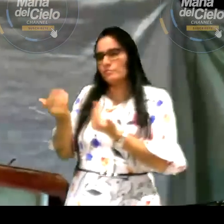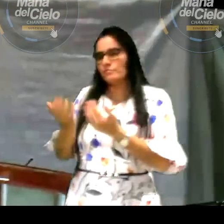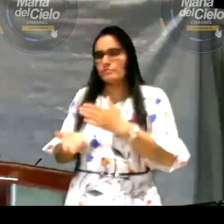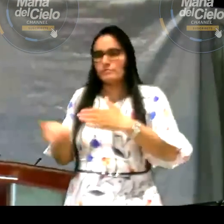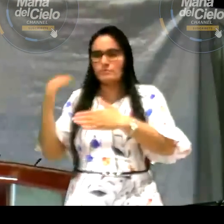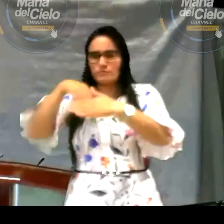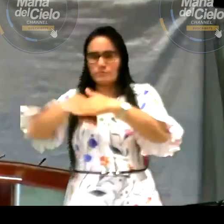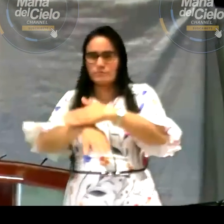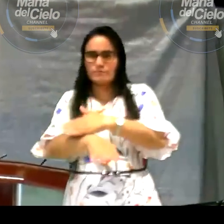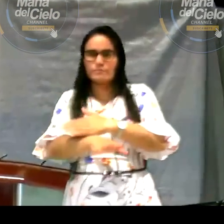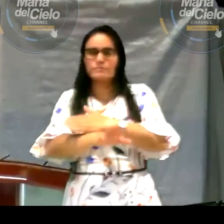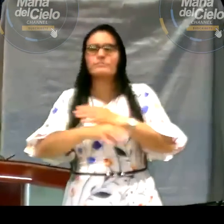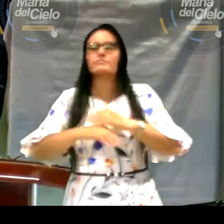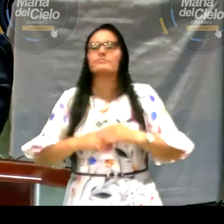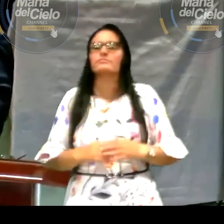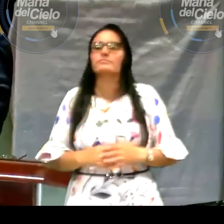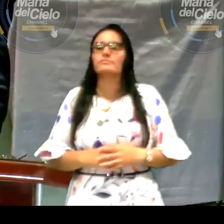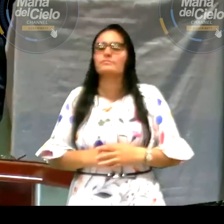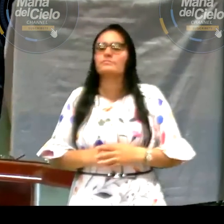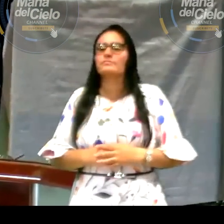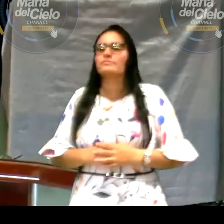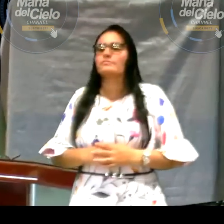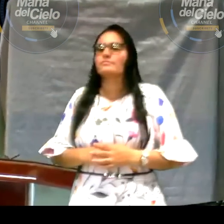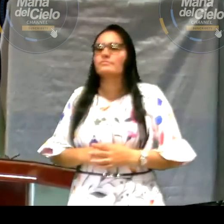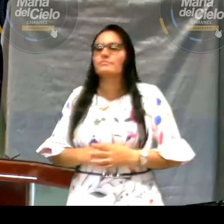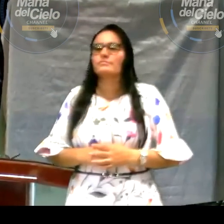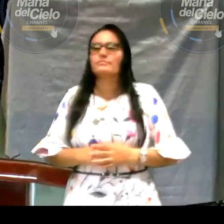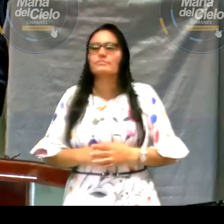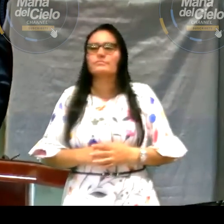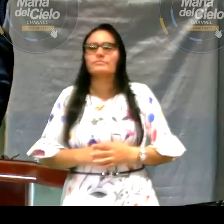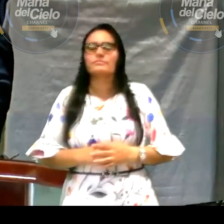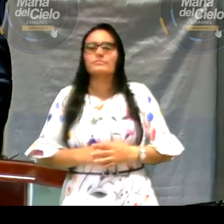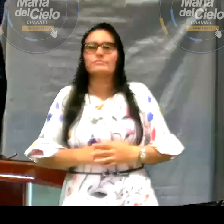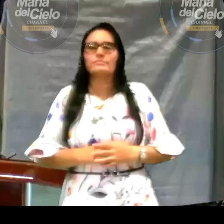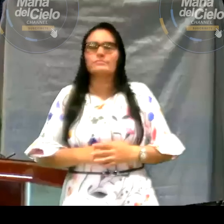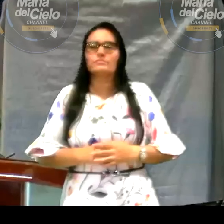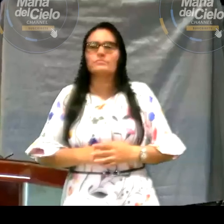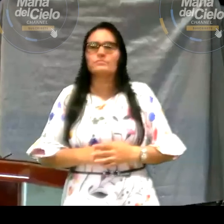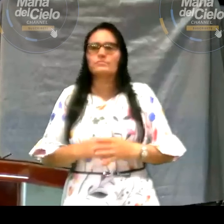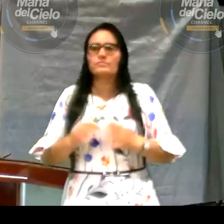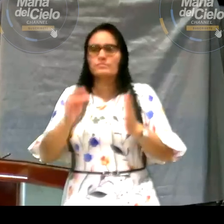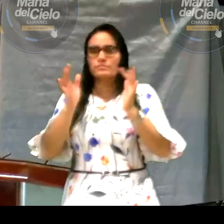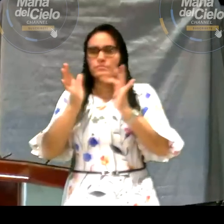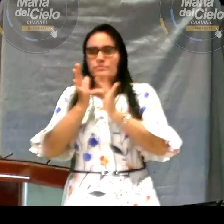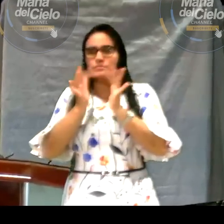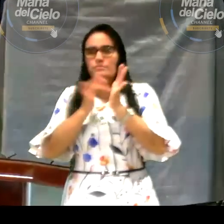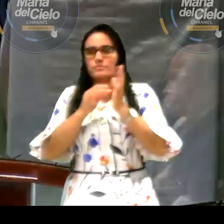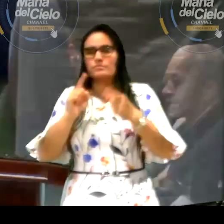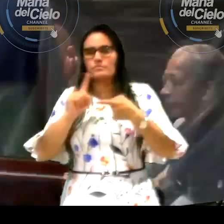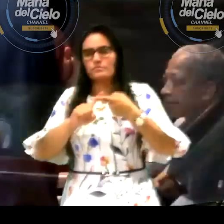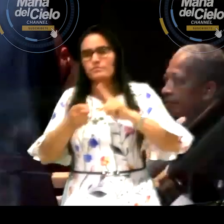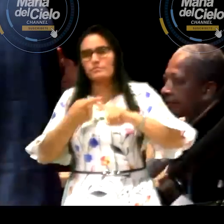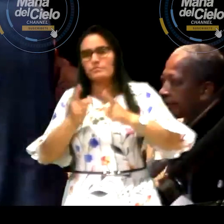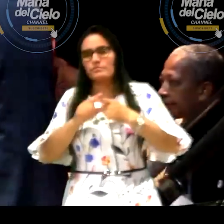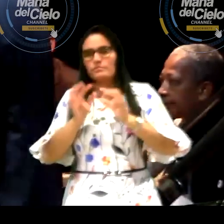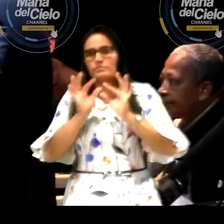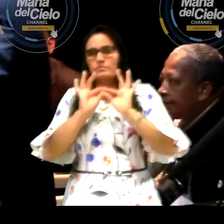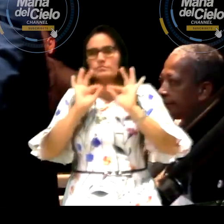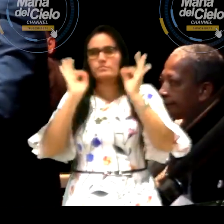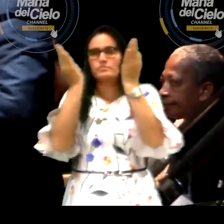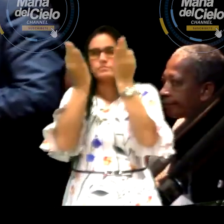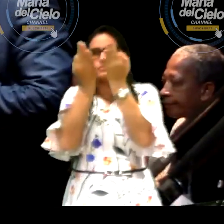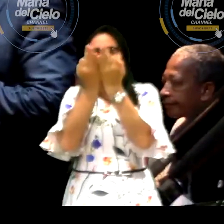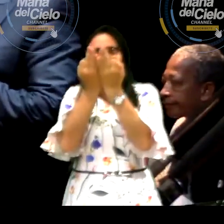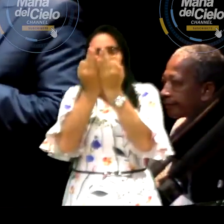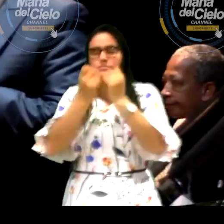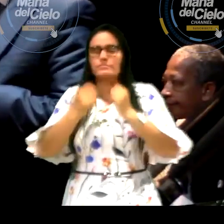que sea, pero por ese ya no se puede hacer nada. Y Jesús es amigo de la familia. O sea que Jesús,